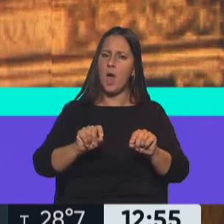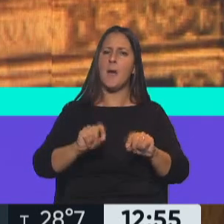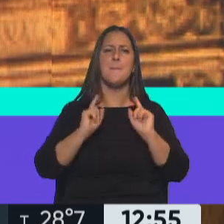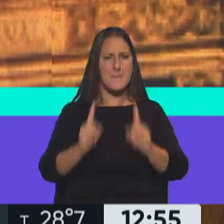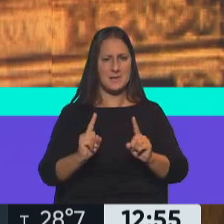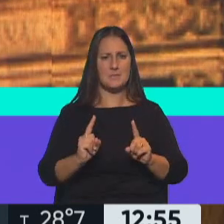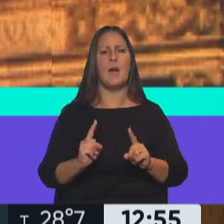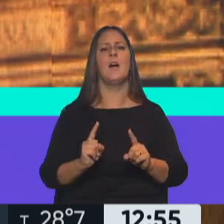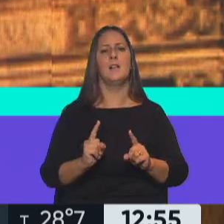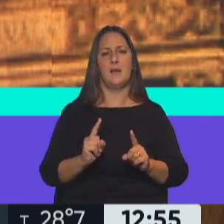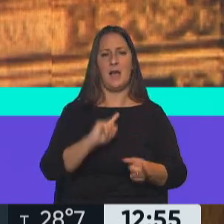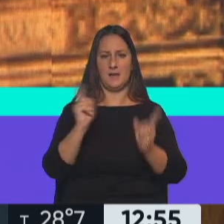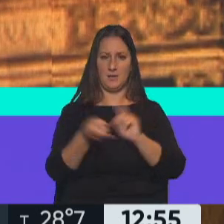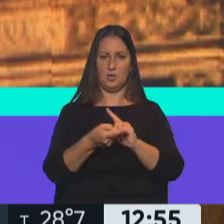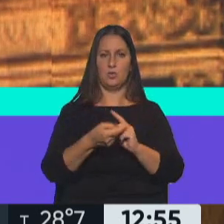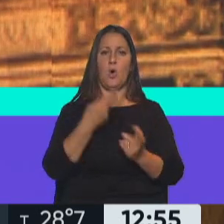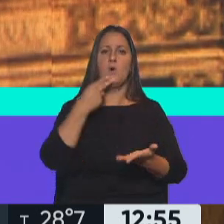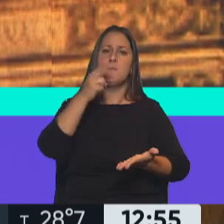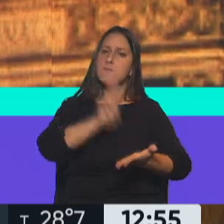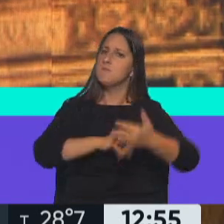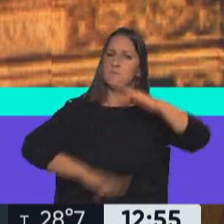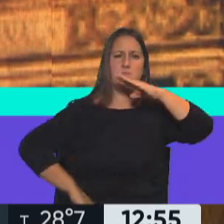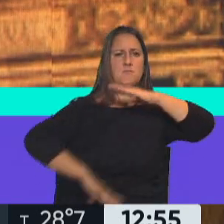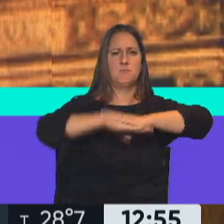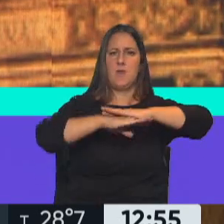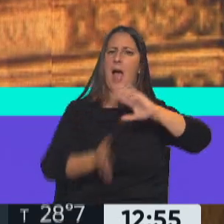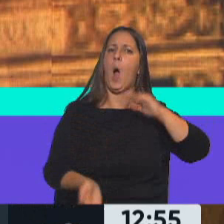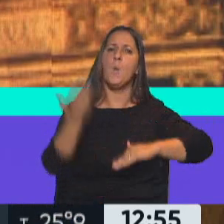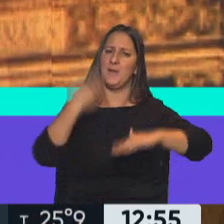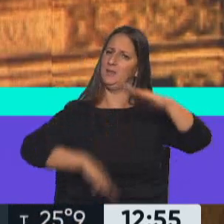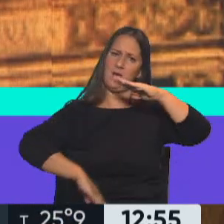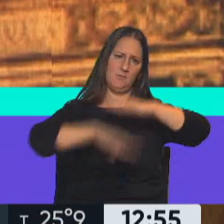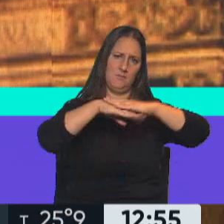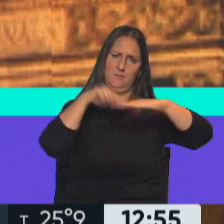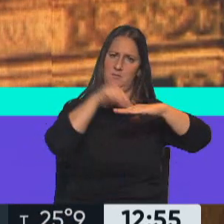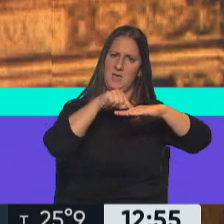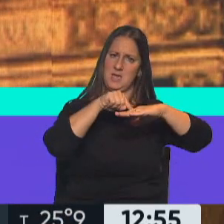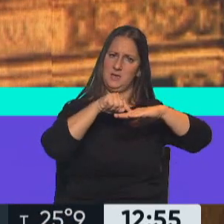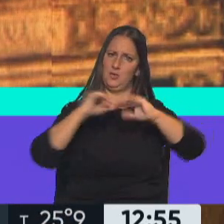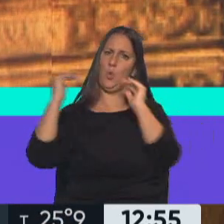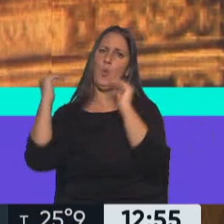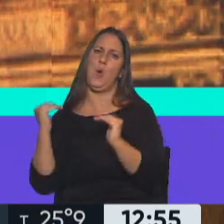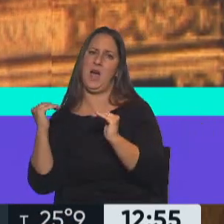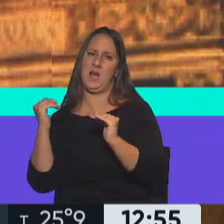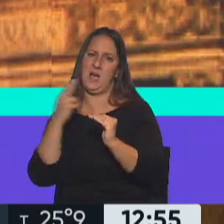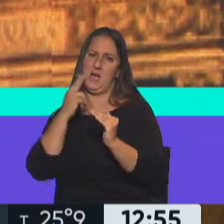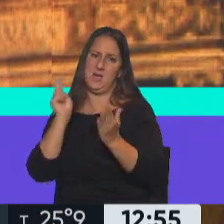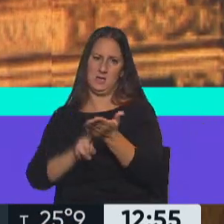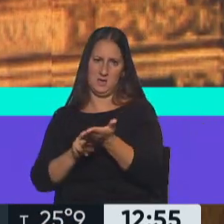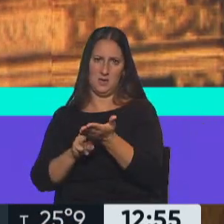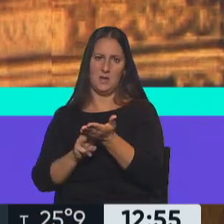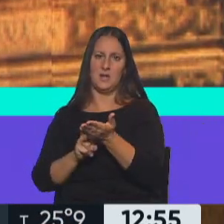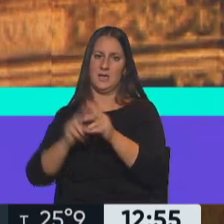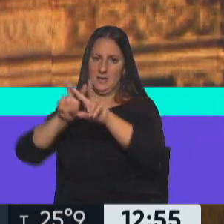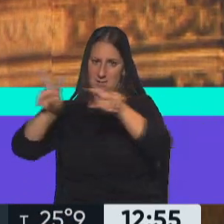porque entonces el ejercicio es inverso. Mira, yo las tarifas las puedo aumentar hasta acá. Hasta acá me representa esta reducción de déficit. Y esta reducción de déficit va a